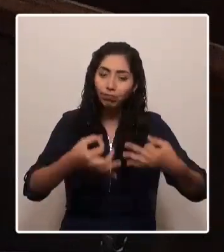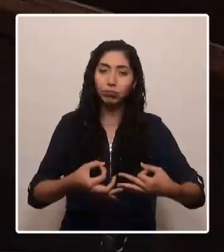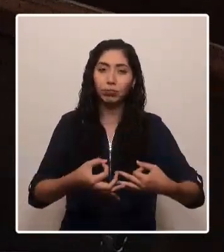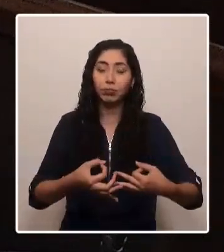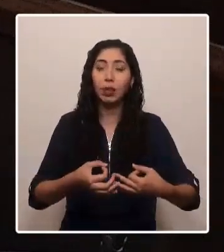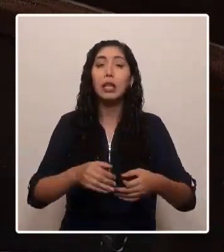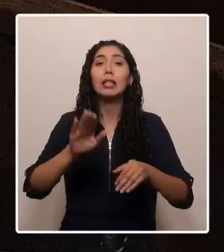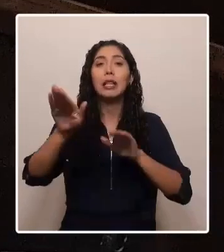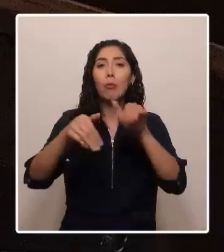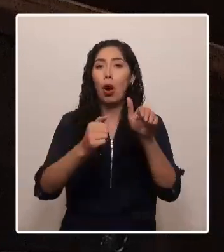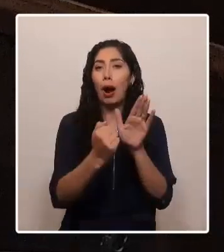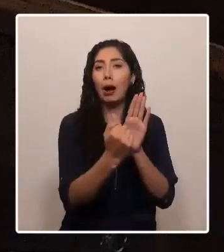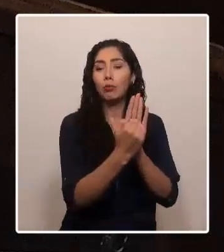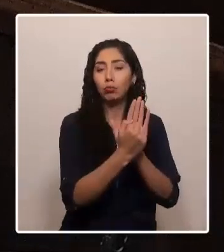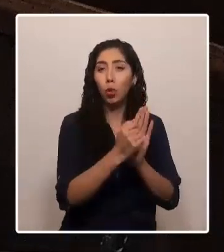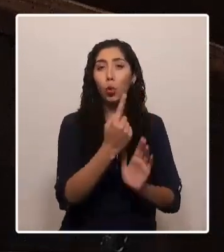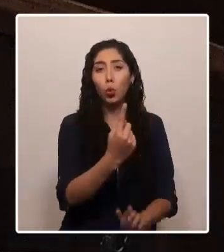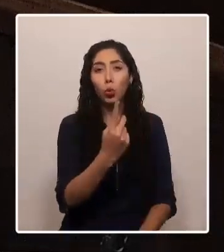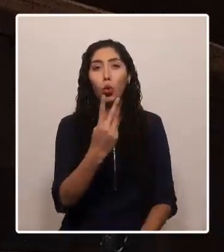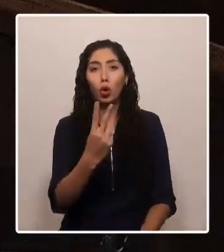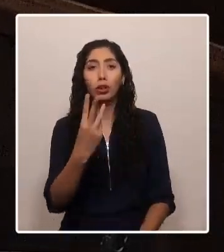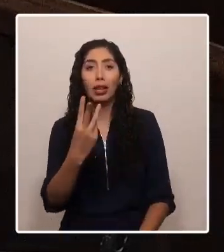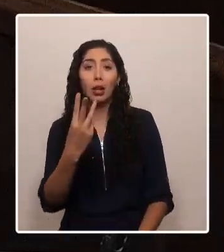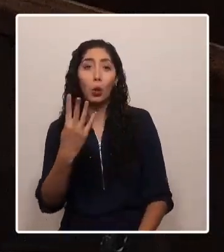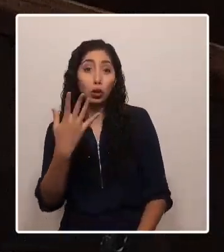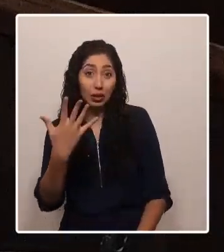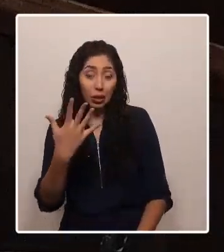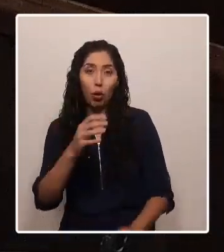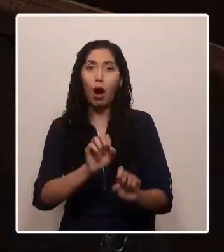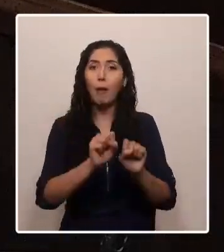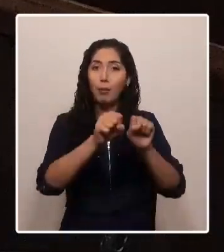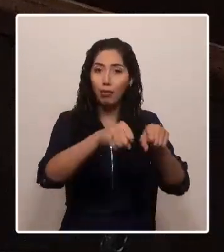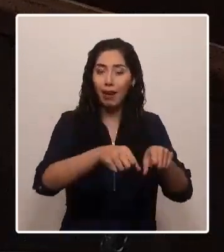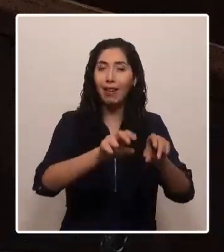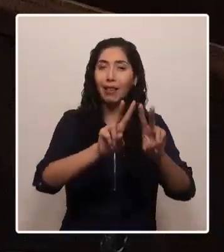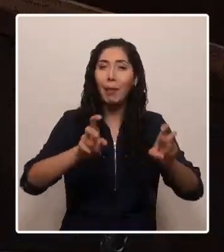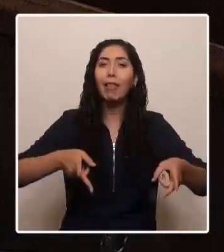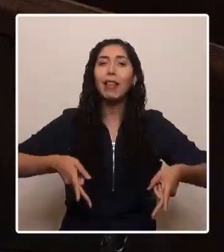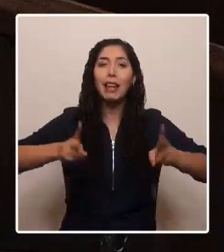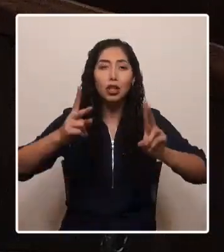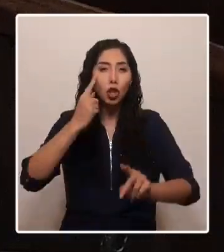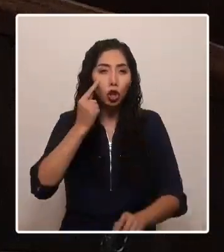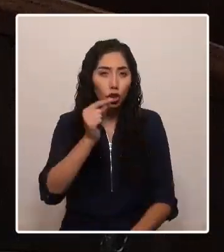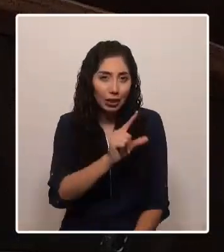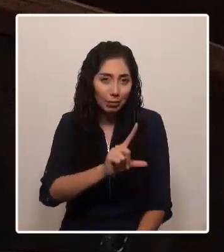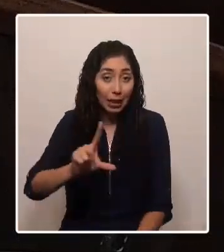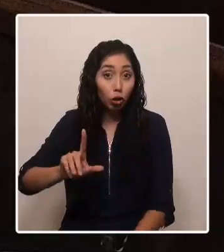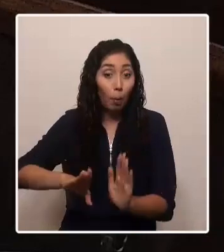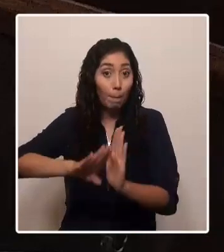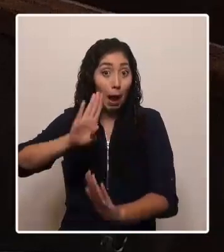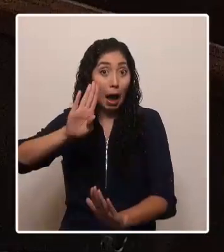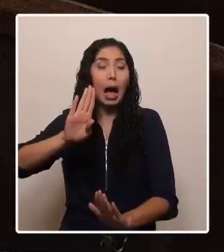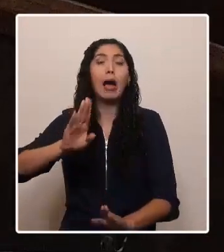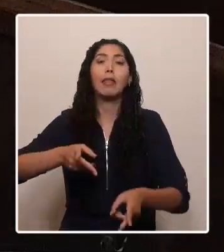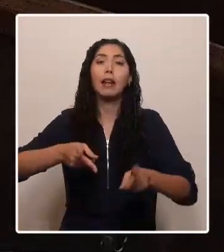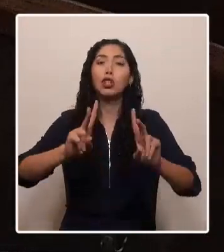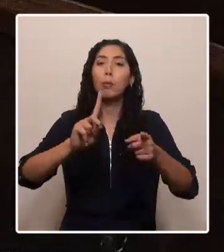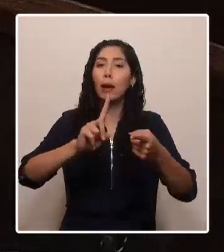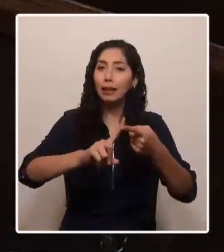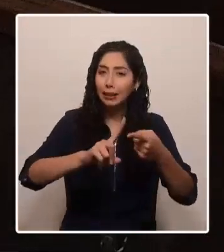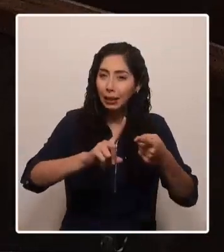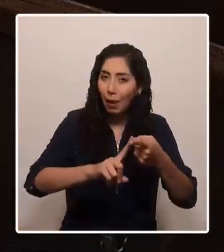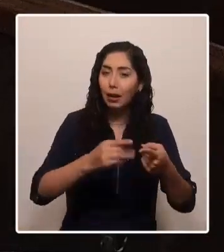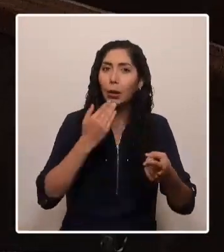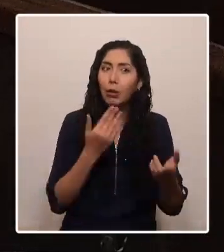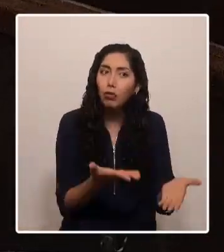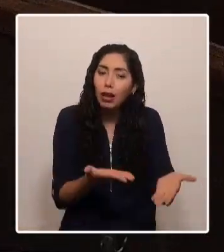2, 3, 4 y 5, que tratan sobre el derecho a los conocimientos, en particular el derecho a participar y beneficiarse de los conocimientos, los deberes del